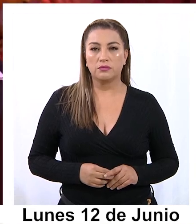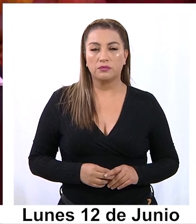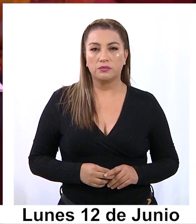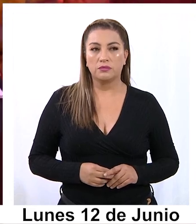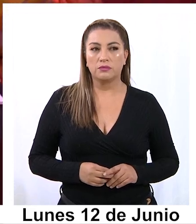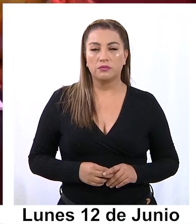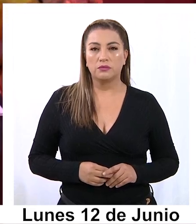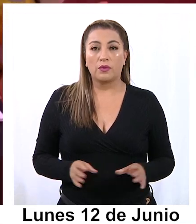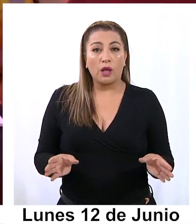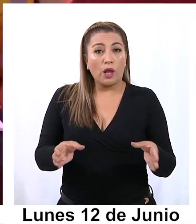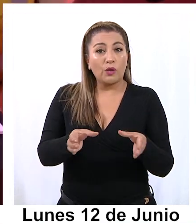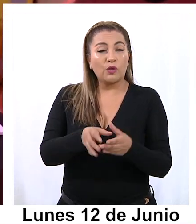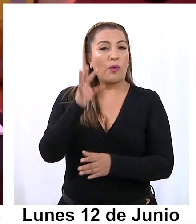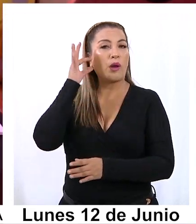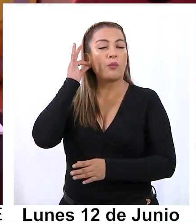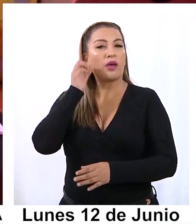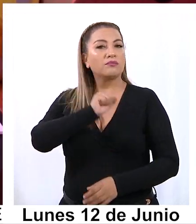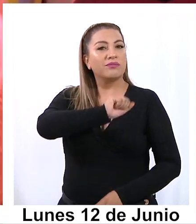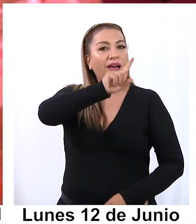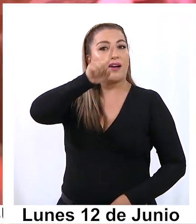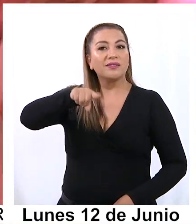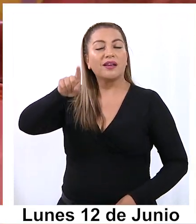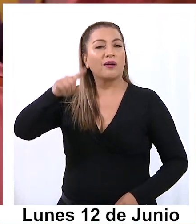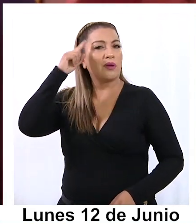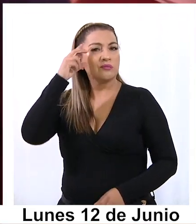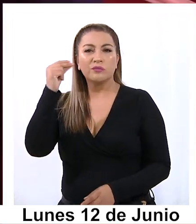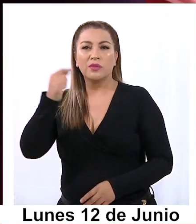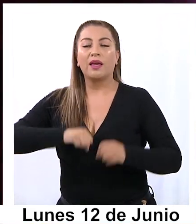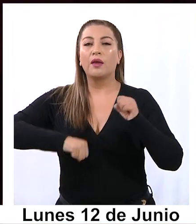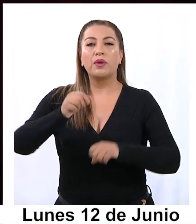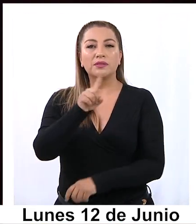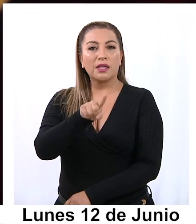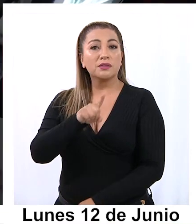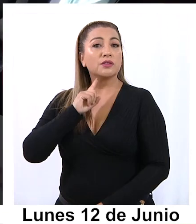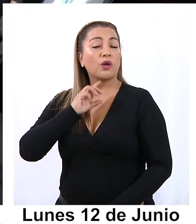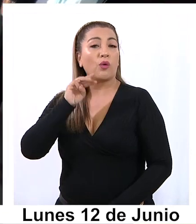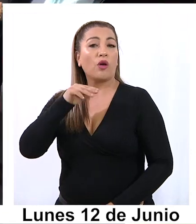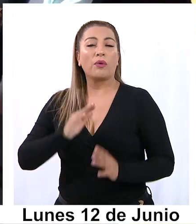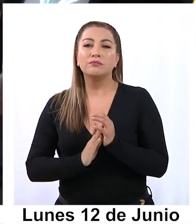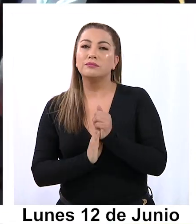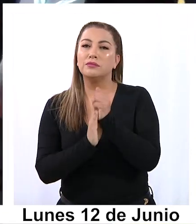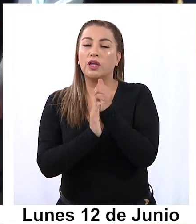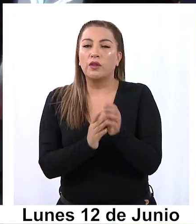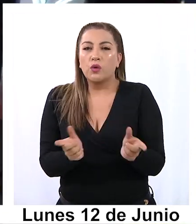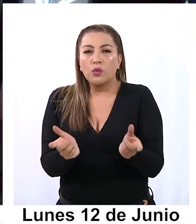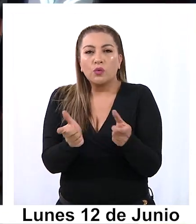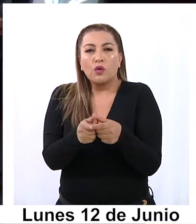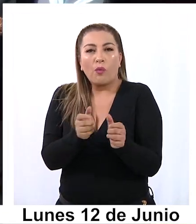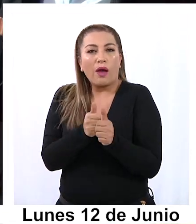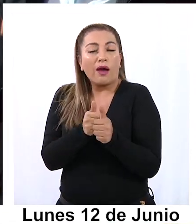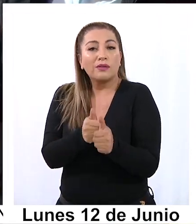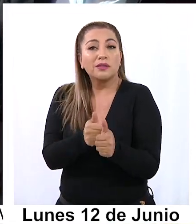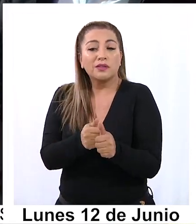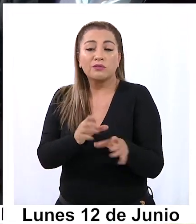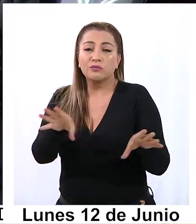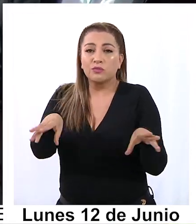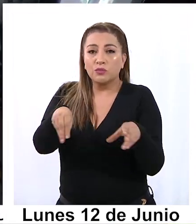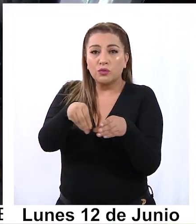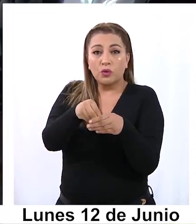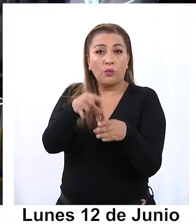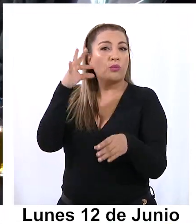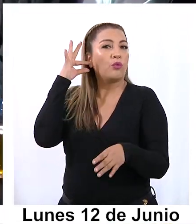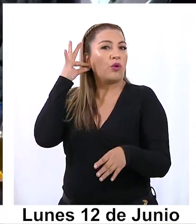La Alianza para la Mujer Atacameña, iniciativa de la empresa SQM y liderada por un comité asesor compuesto por